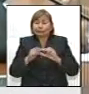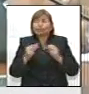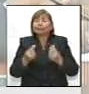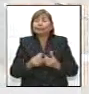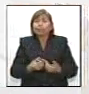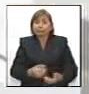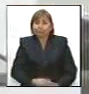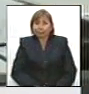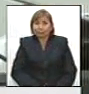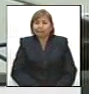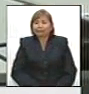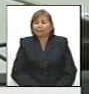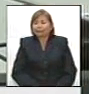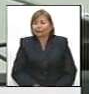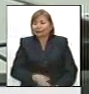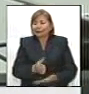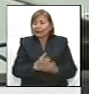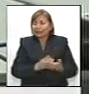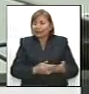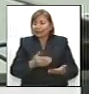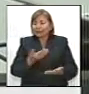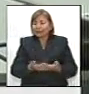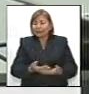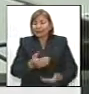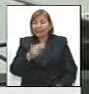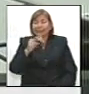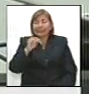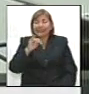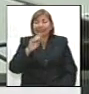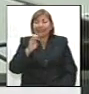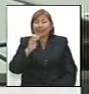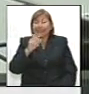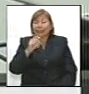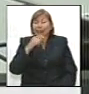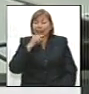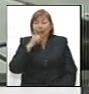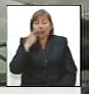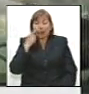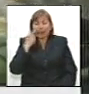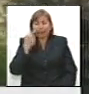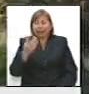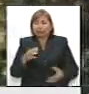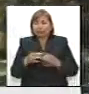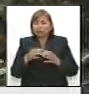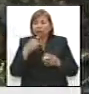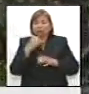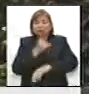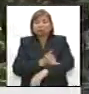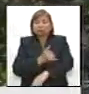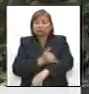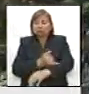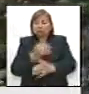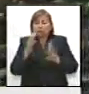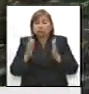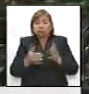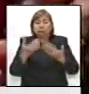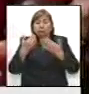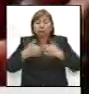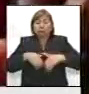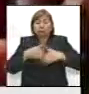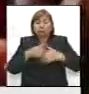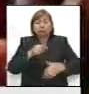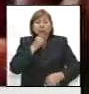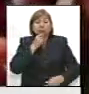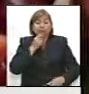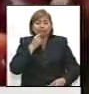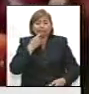económico. Por su parte, José Luis Altamisa Nieto, representante de la Confederación Nacional de Instituciones Empresariales Privadas,